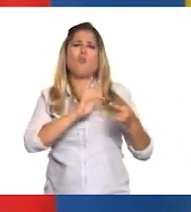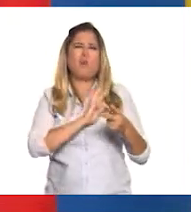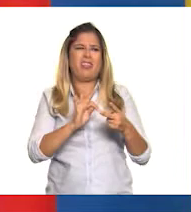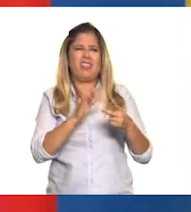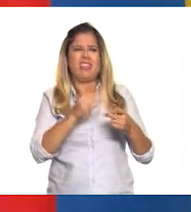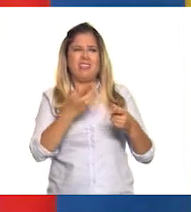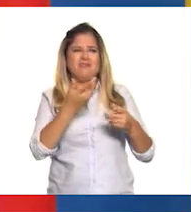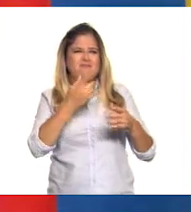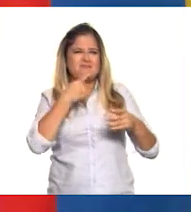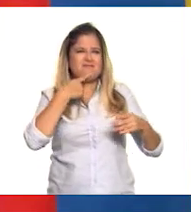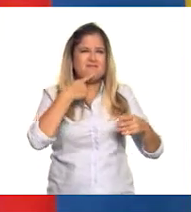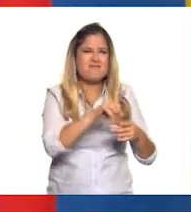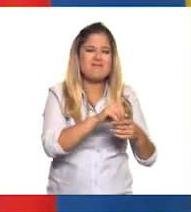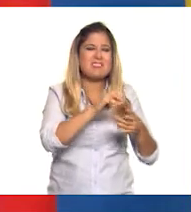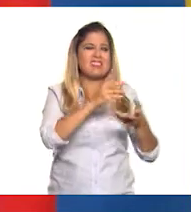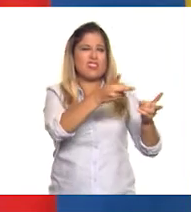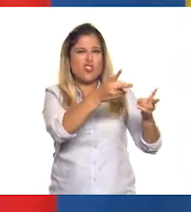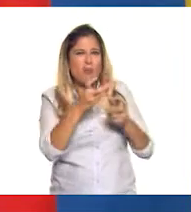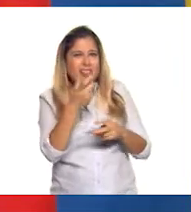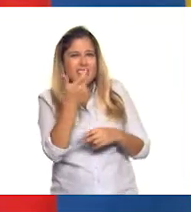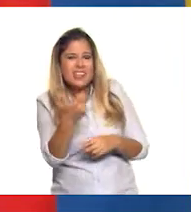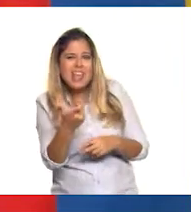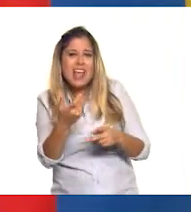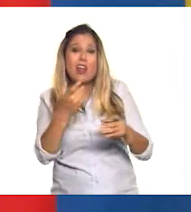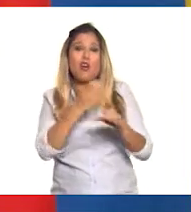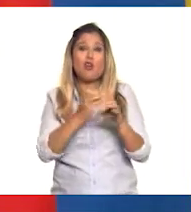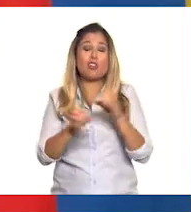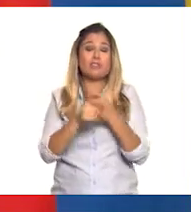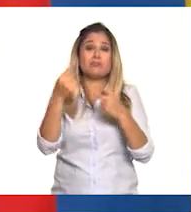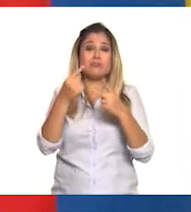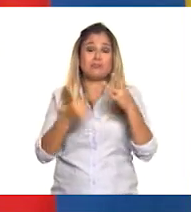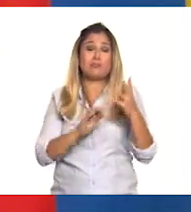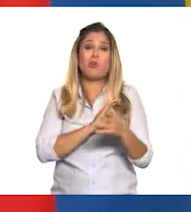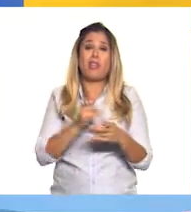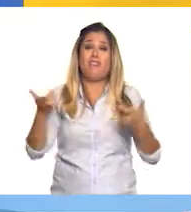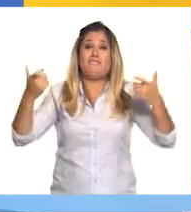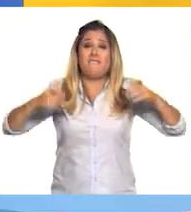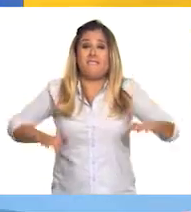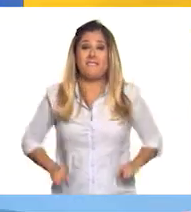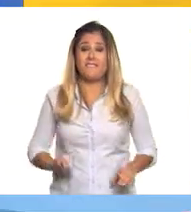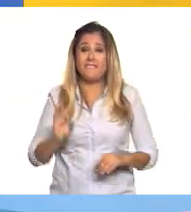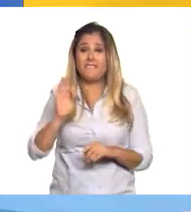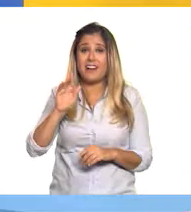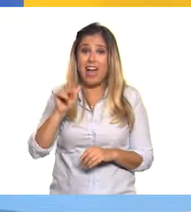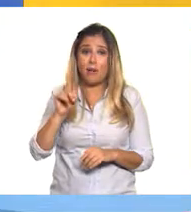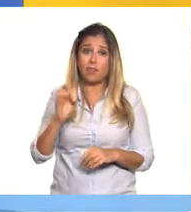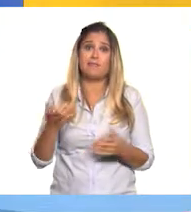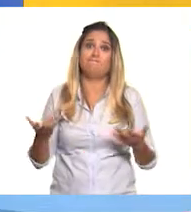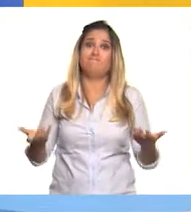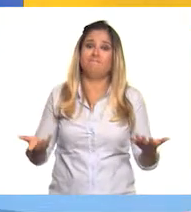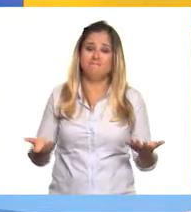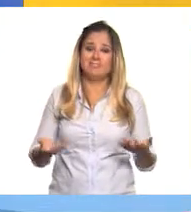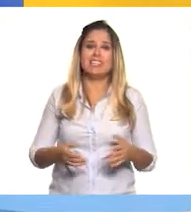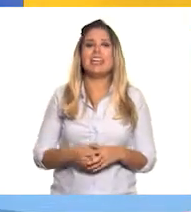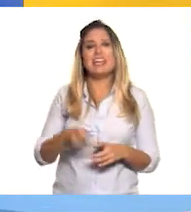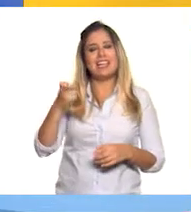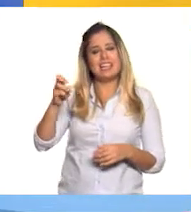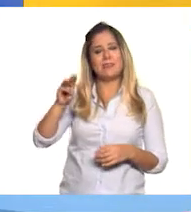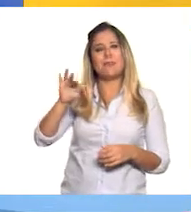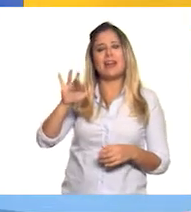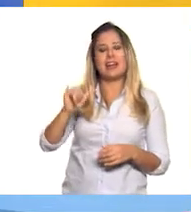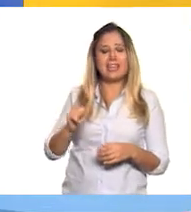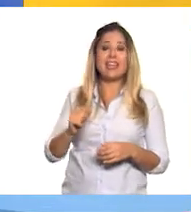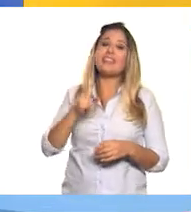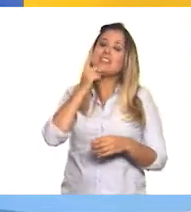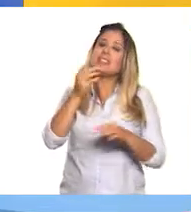persona, y también se pueden utilizar algunos de estos datos para llevar a cabo fraudes. Así es, María. Por eso, repito